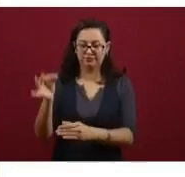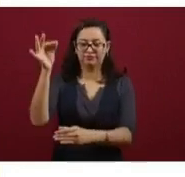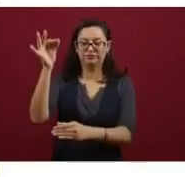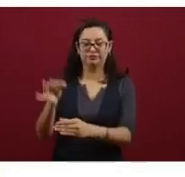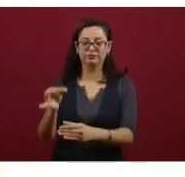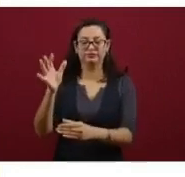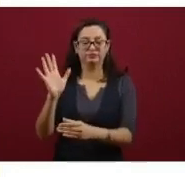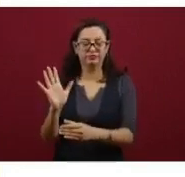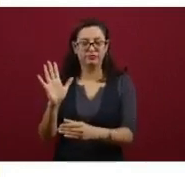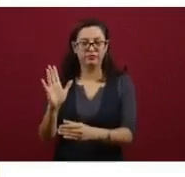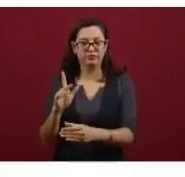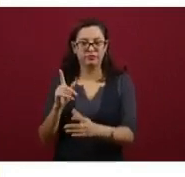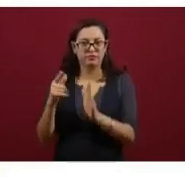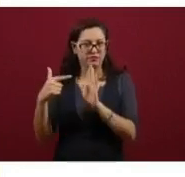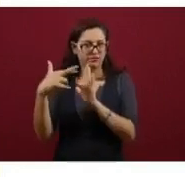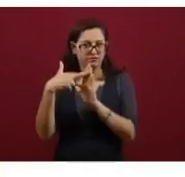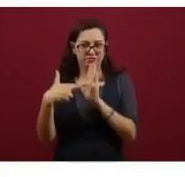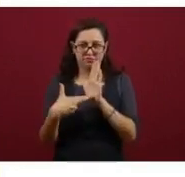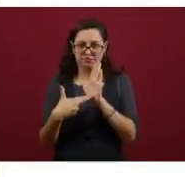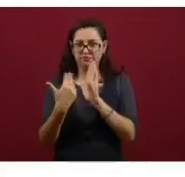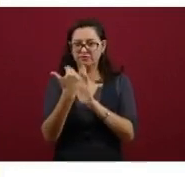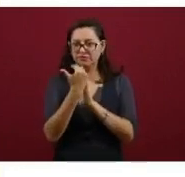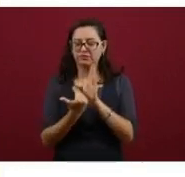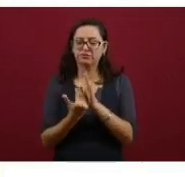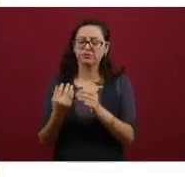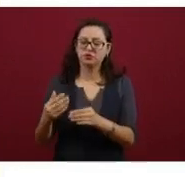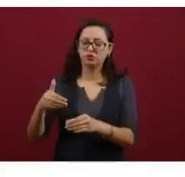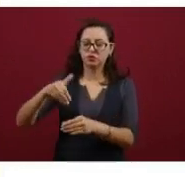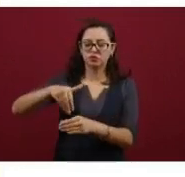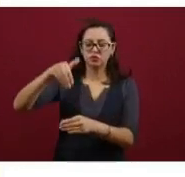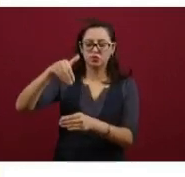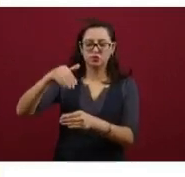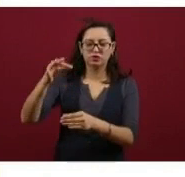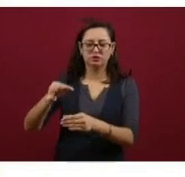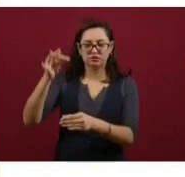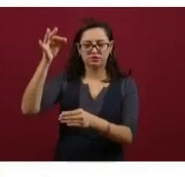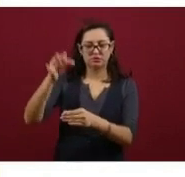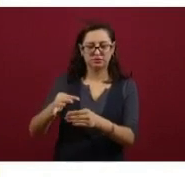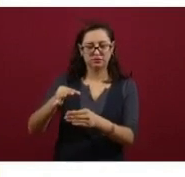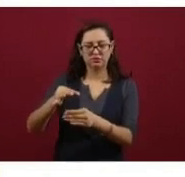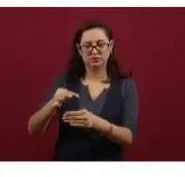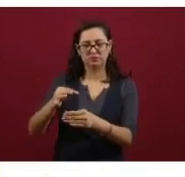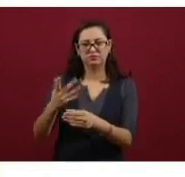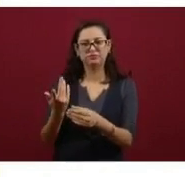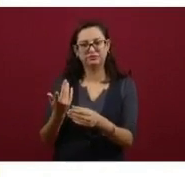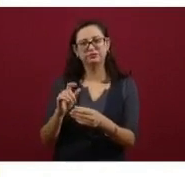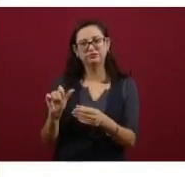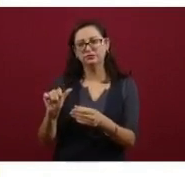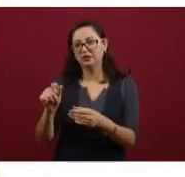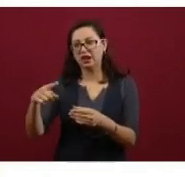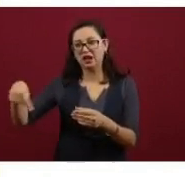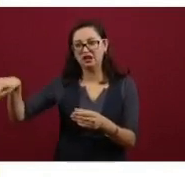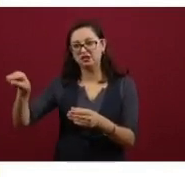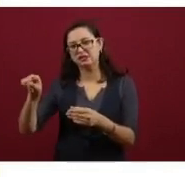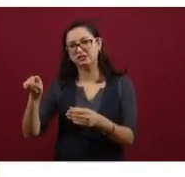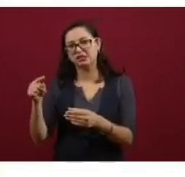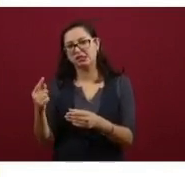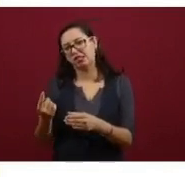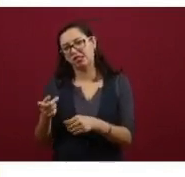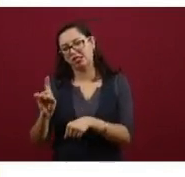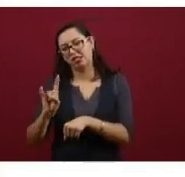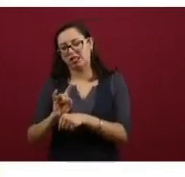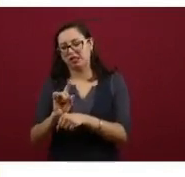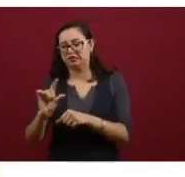lo especifica el fabricante de la bomba. Y del otro lado vemos cómo se le adapta un software que se